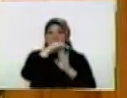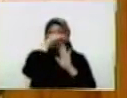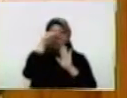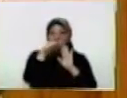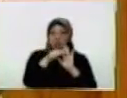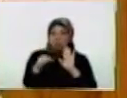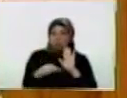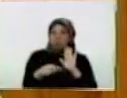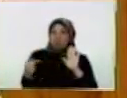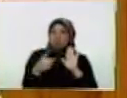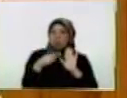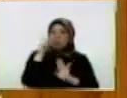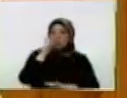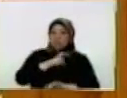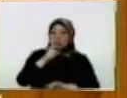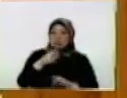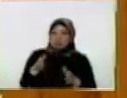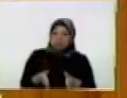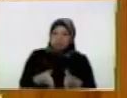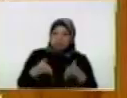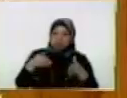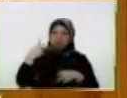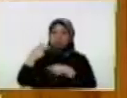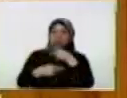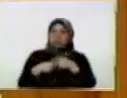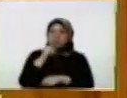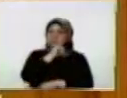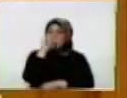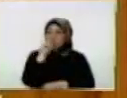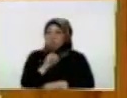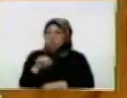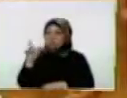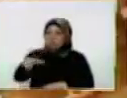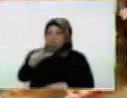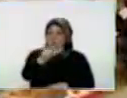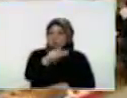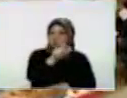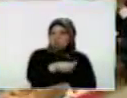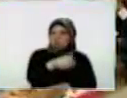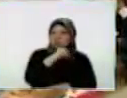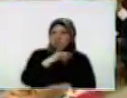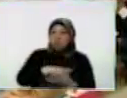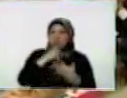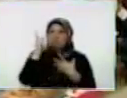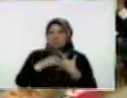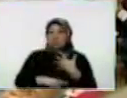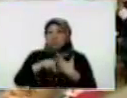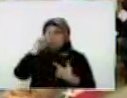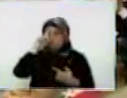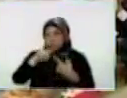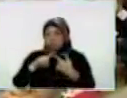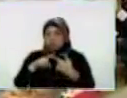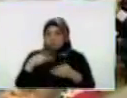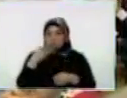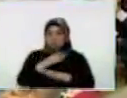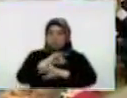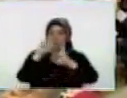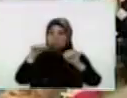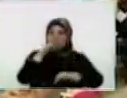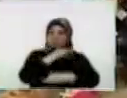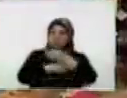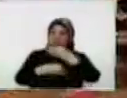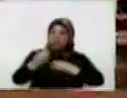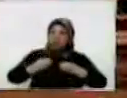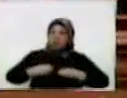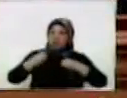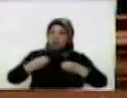las victorias necesarias para tener poder y darle felicidad al pueblo. Nos dejó el plan de la patria como guía fundamental para materializar la forma de vida de